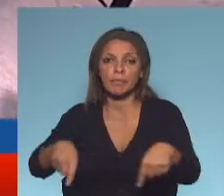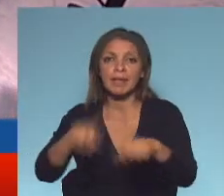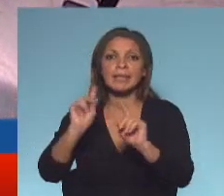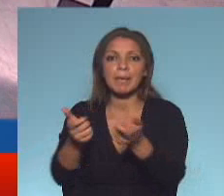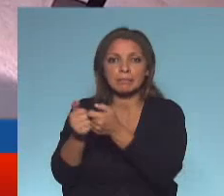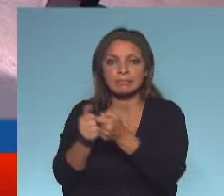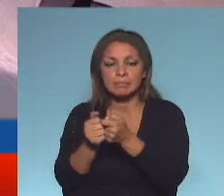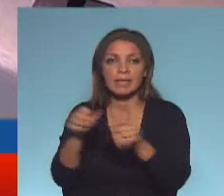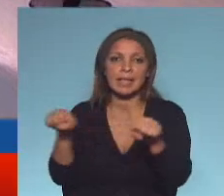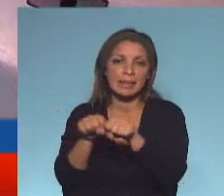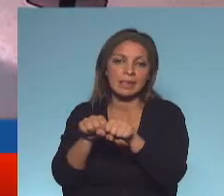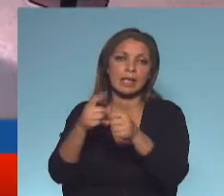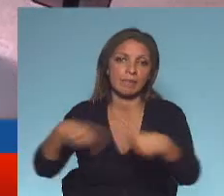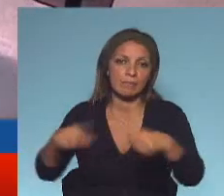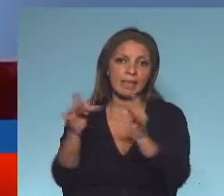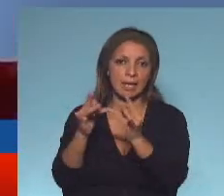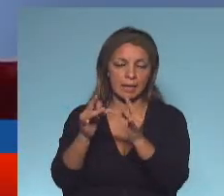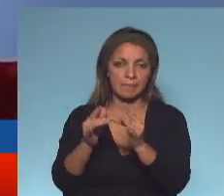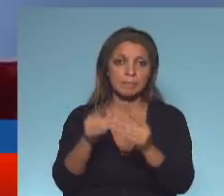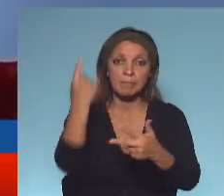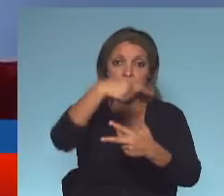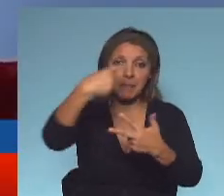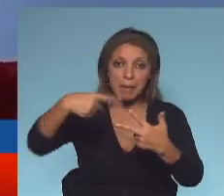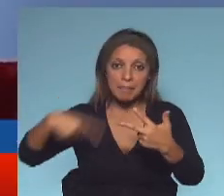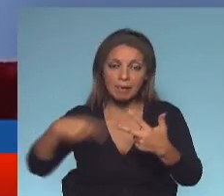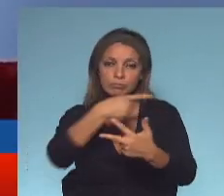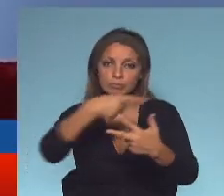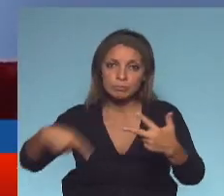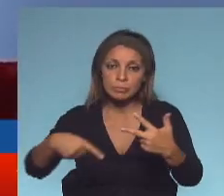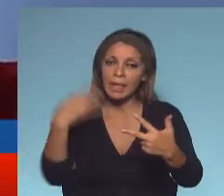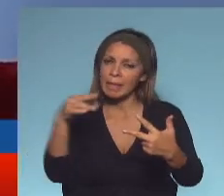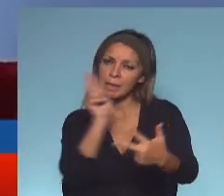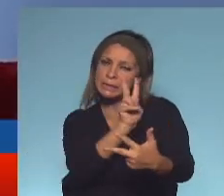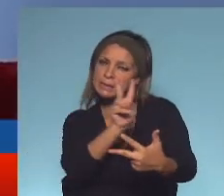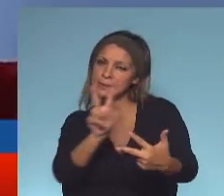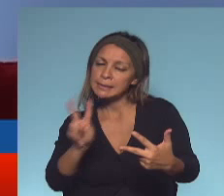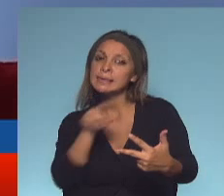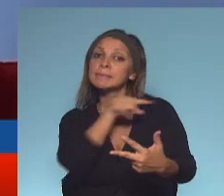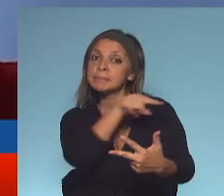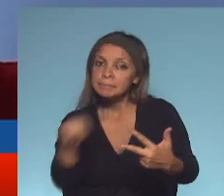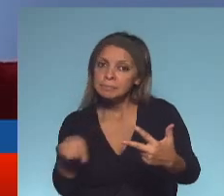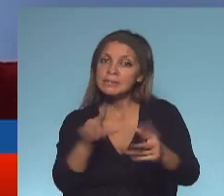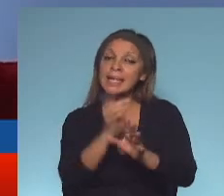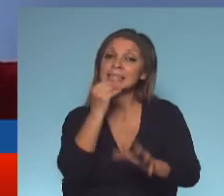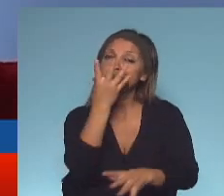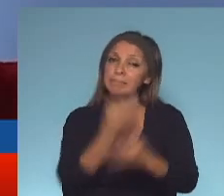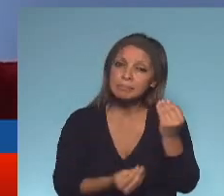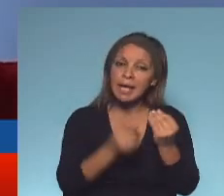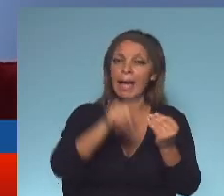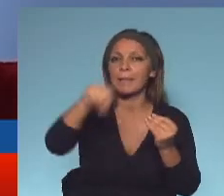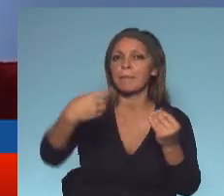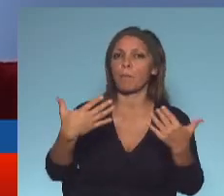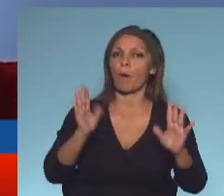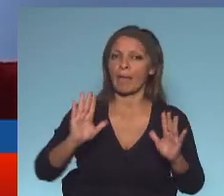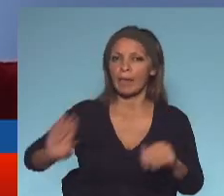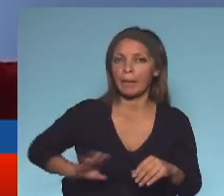internet y servicio de televisión por cable. En esas tres estructuras, si no las custodiamos y si no resguardamos, puede haber hambre a partir de la falta